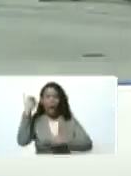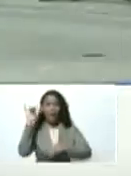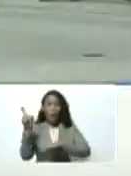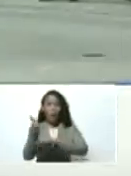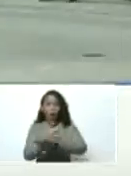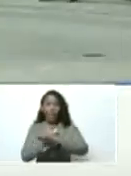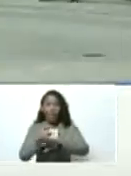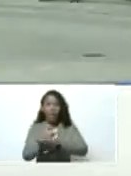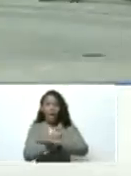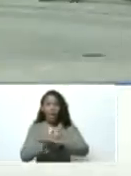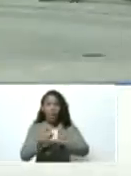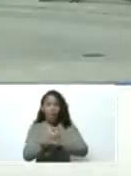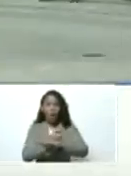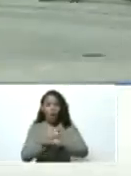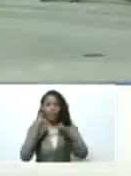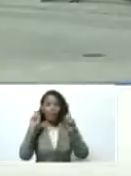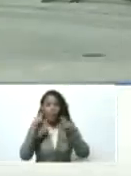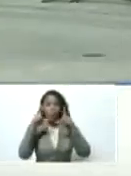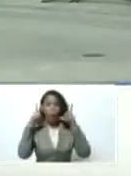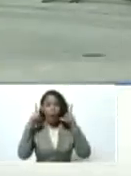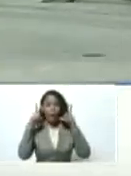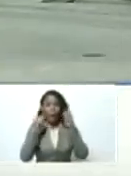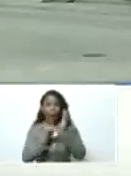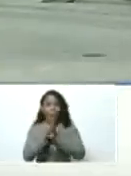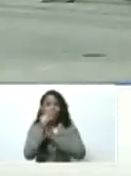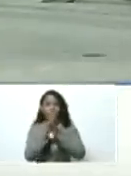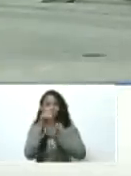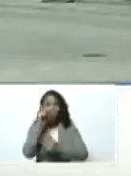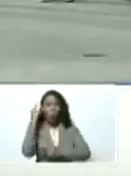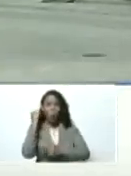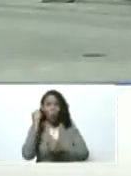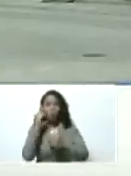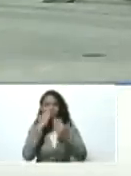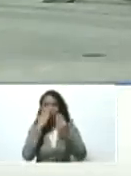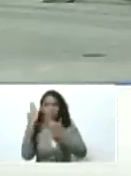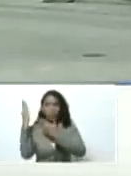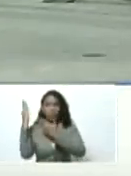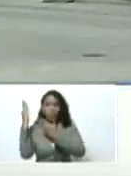gobernador emprendedor José Alejandro Terán.